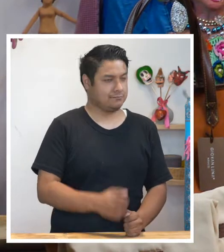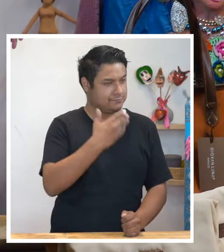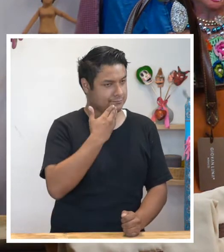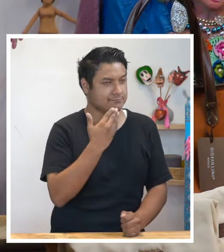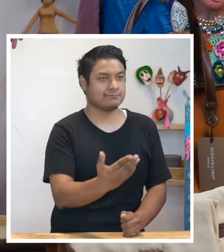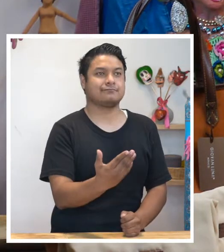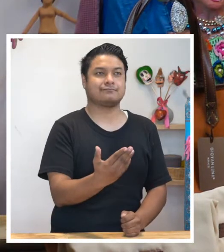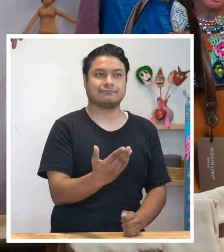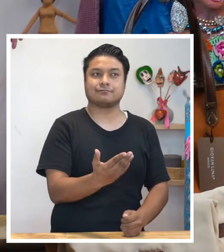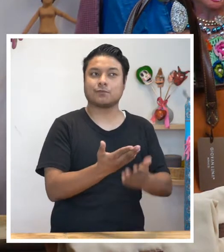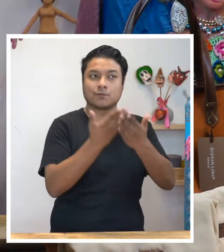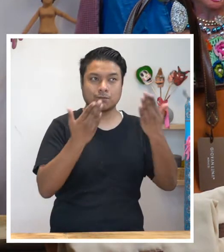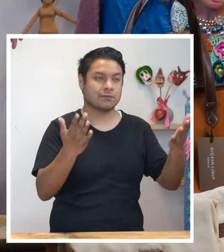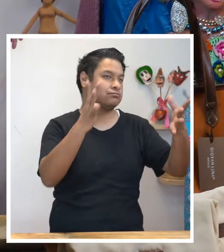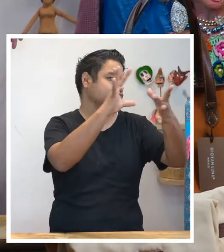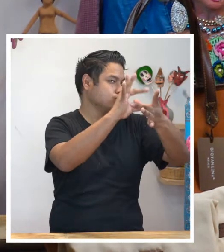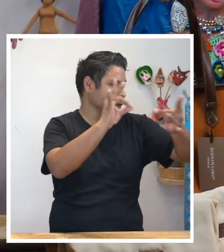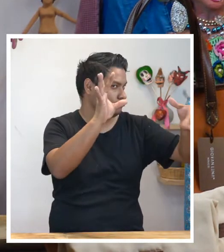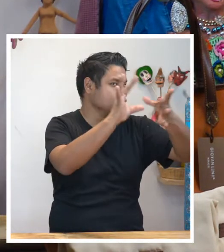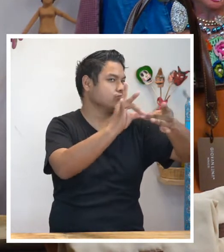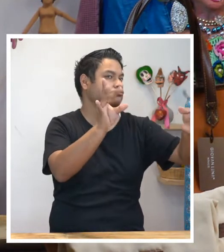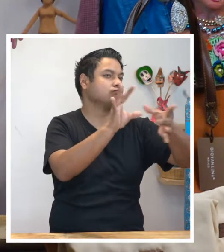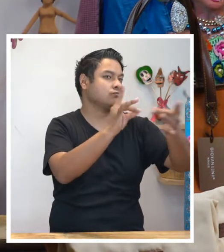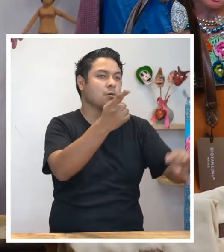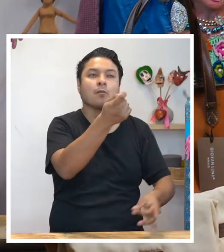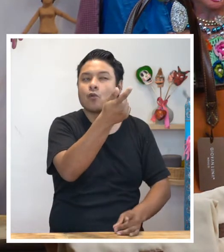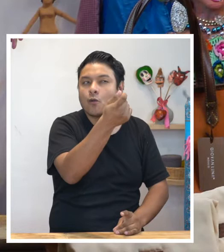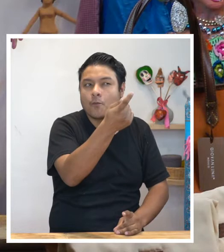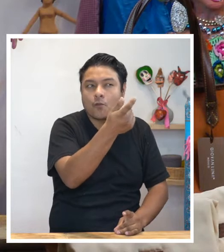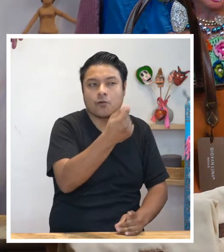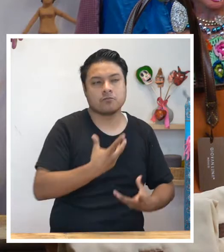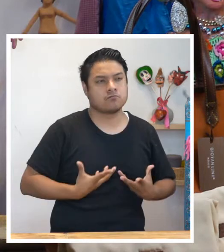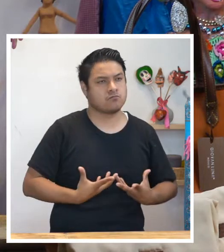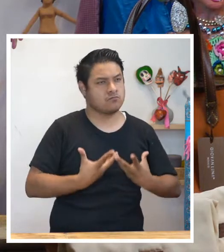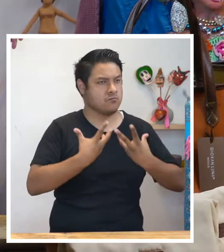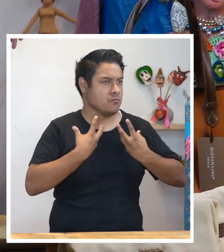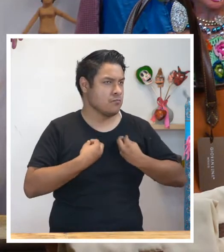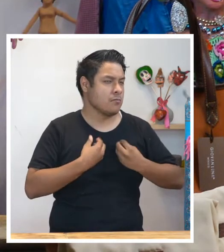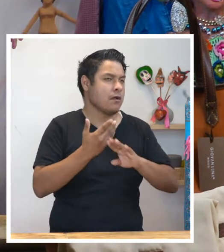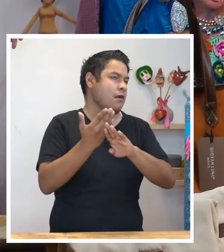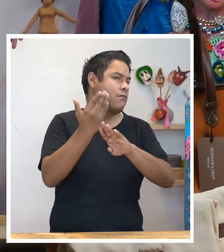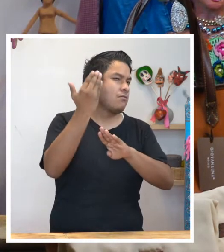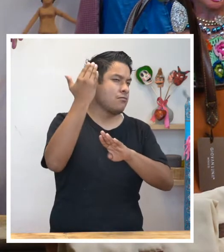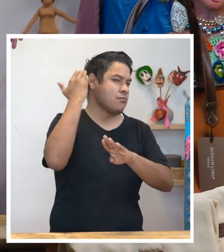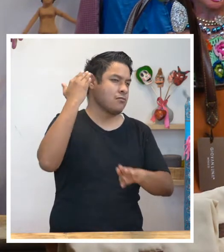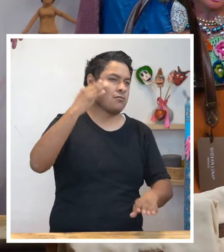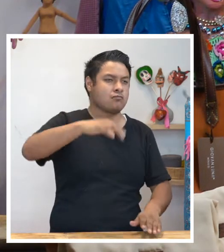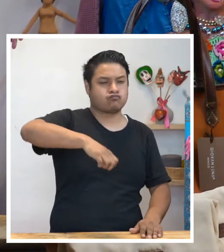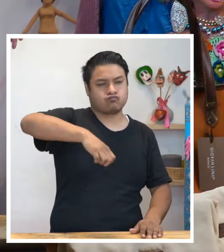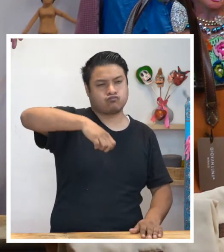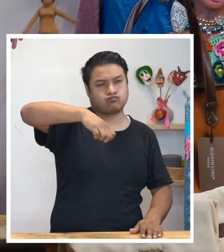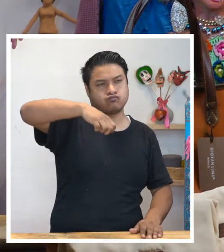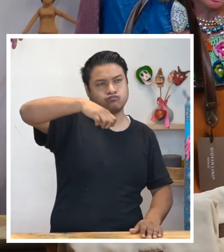hacer lo que hago, pues, hoy en día. Esta es parte de lo que yo vendo en